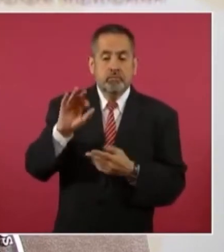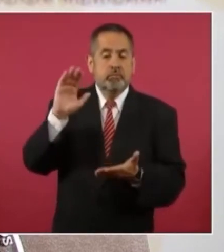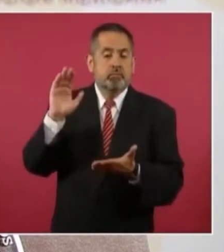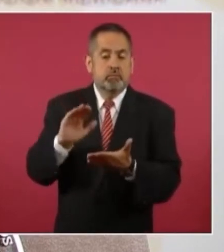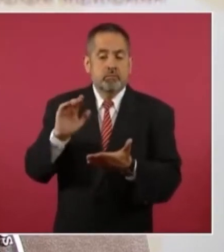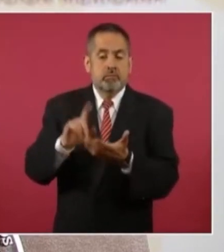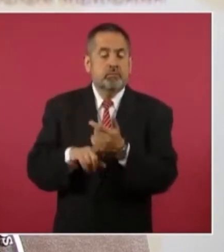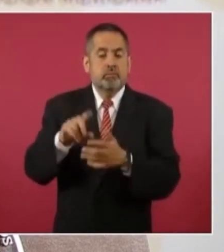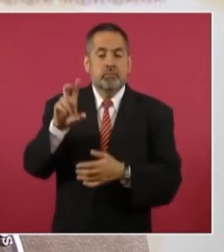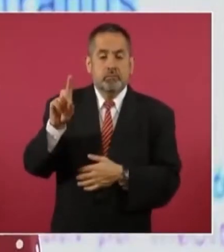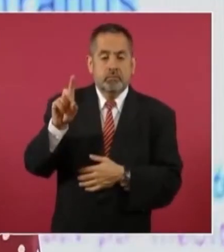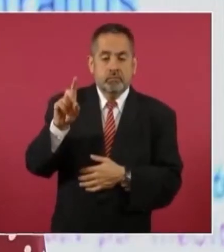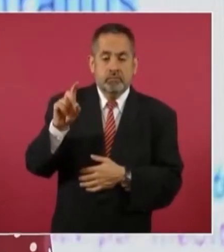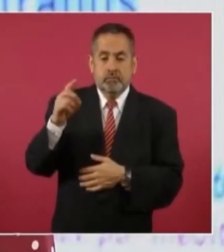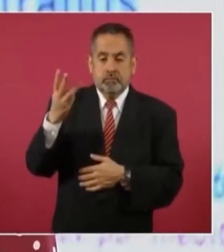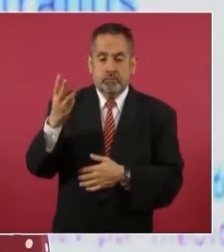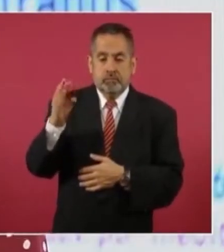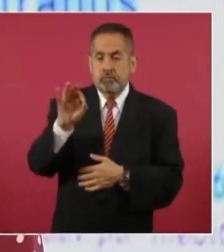a